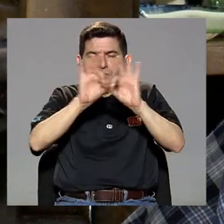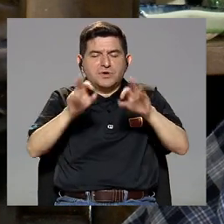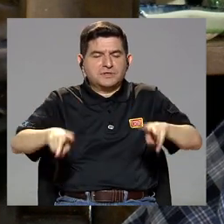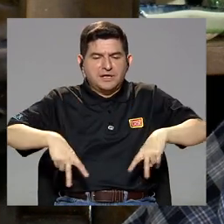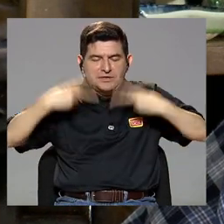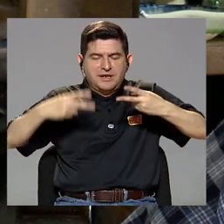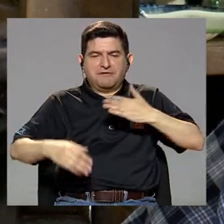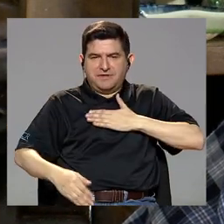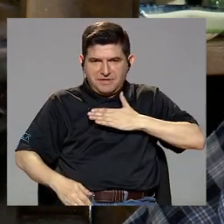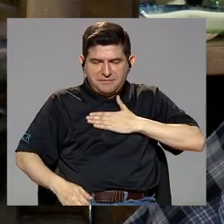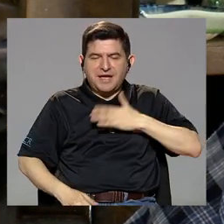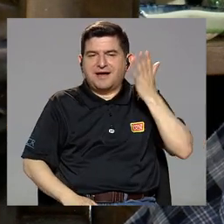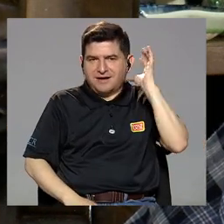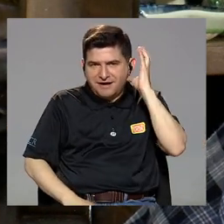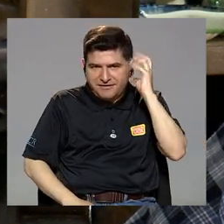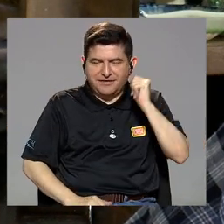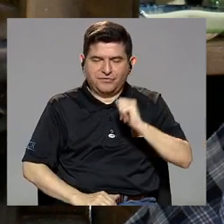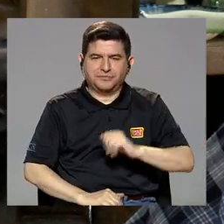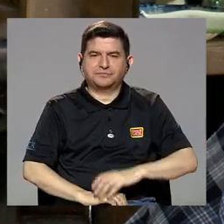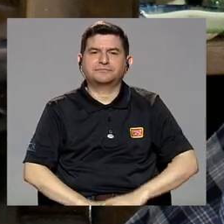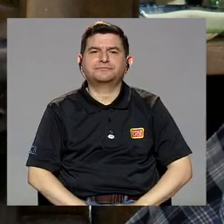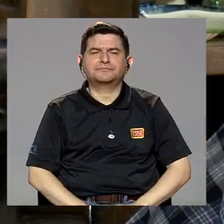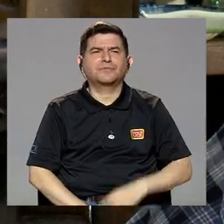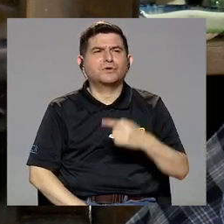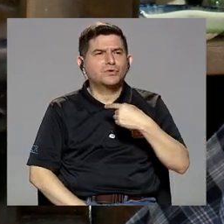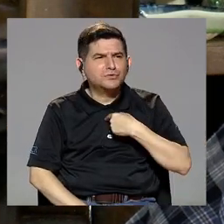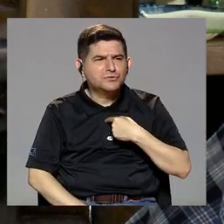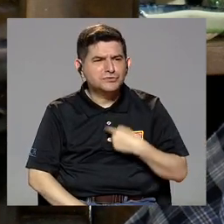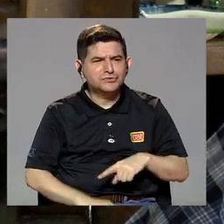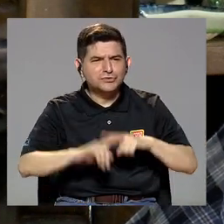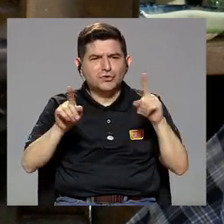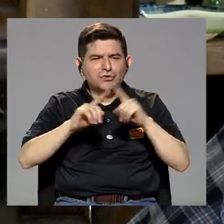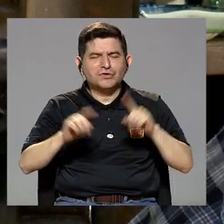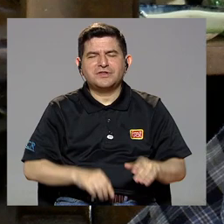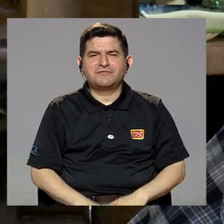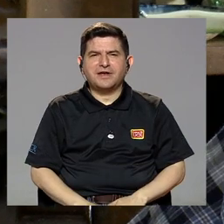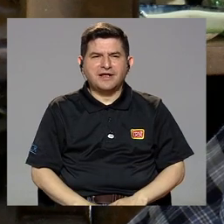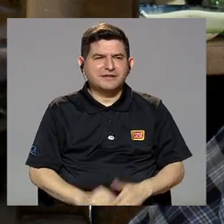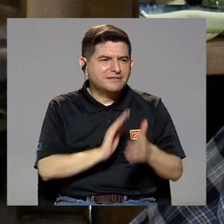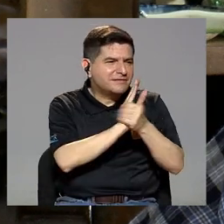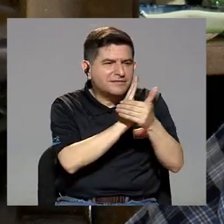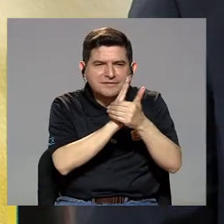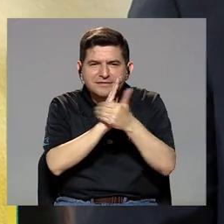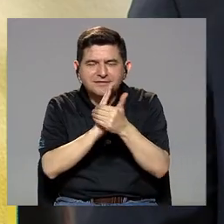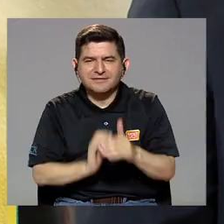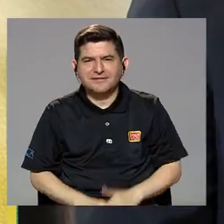radio he tenido como muchos sombreros me metí